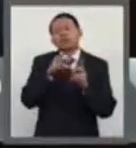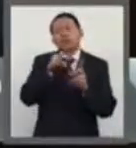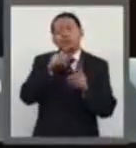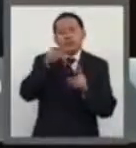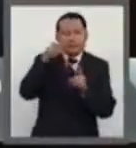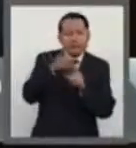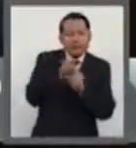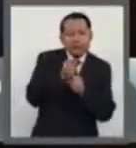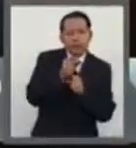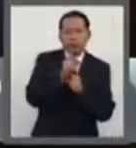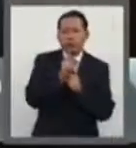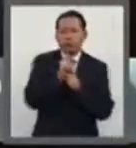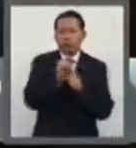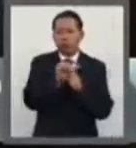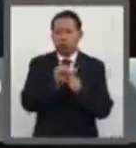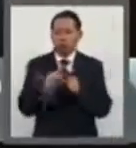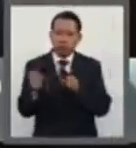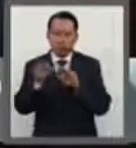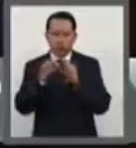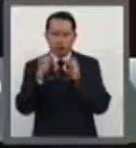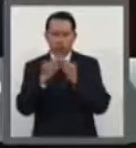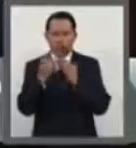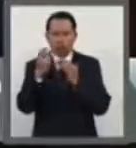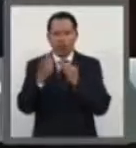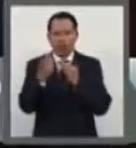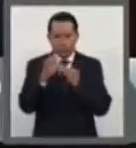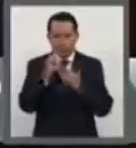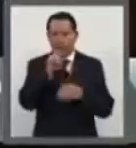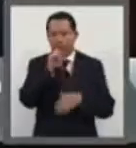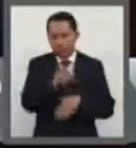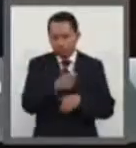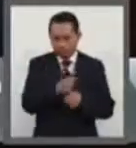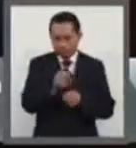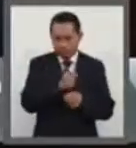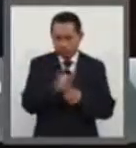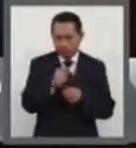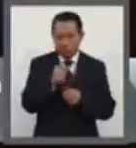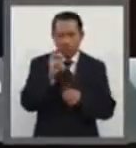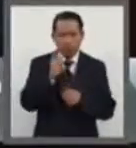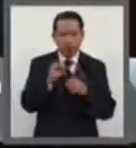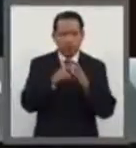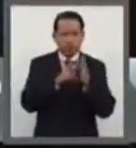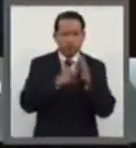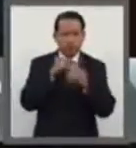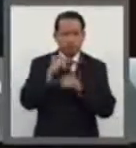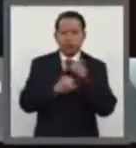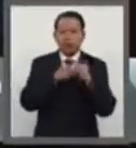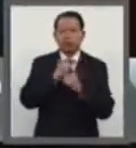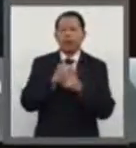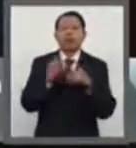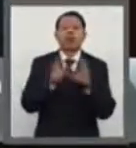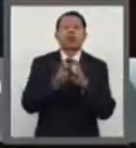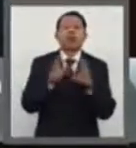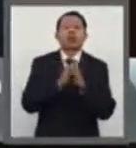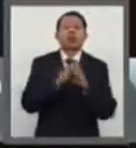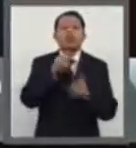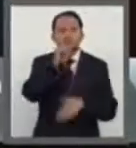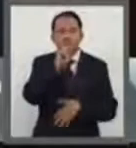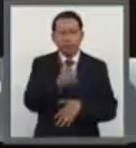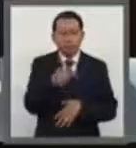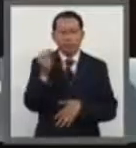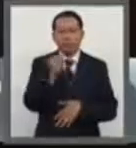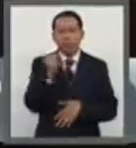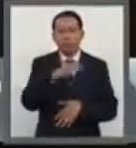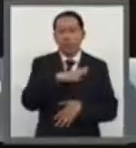a través de estos atroces medios. Esta excepción a la regla internacional se convierte en